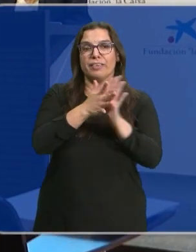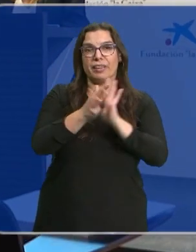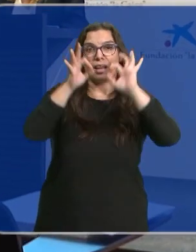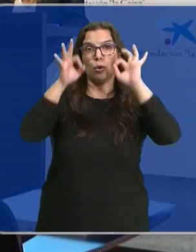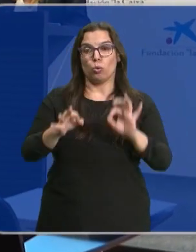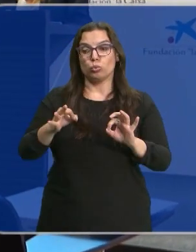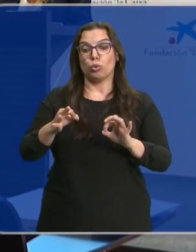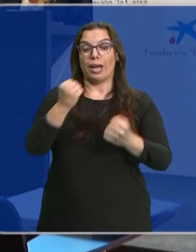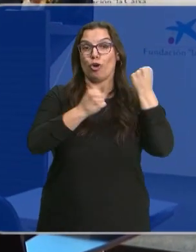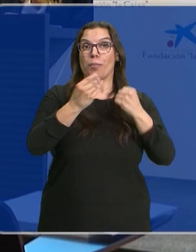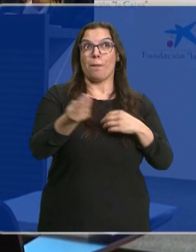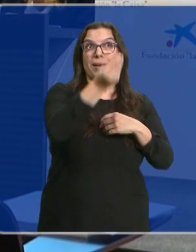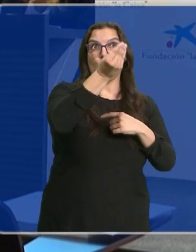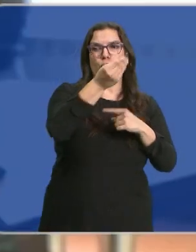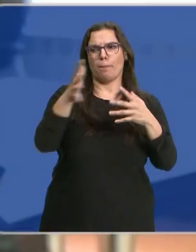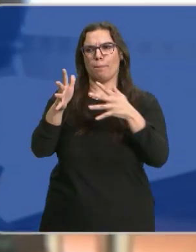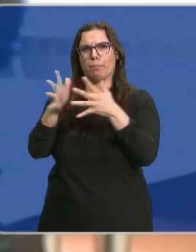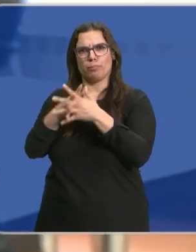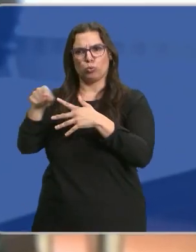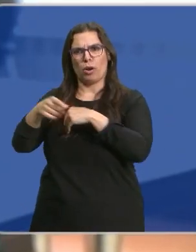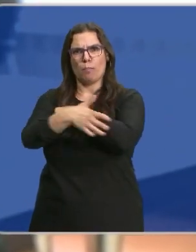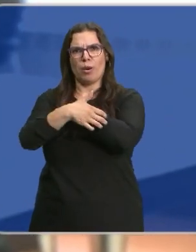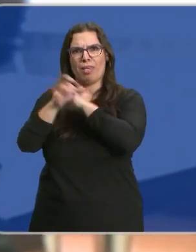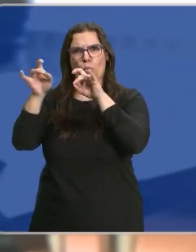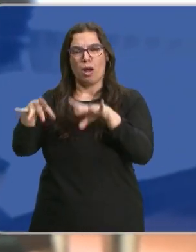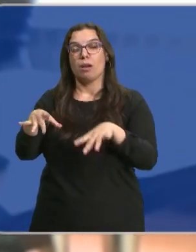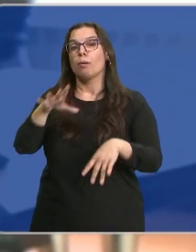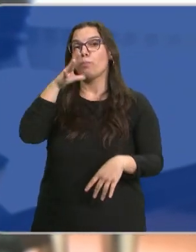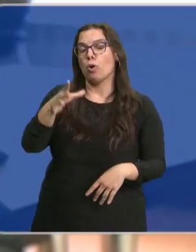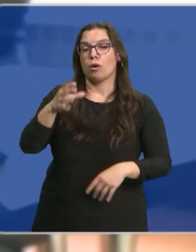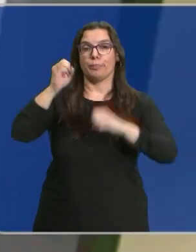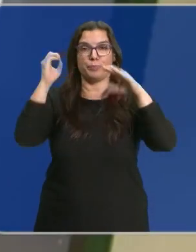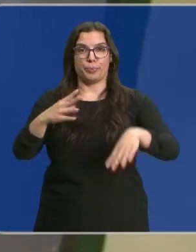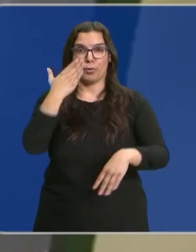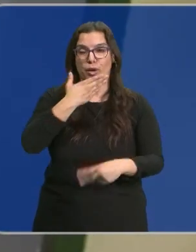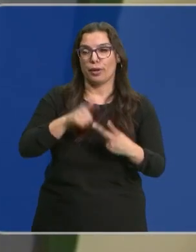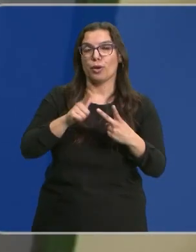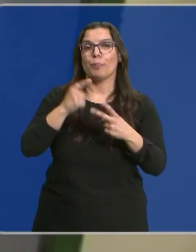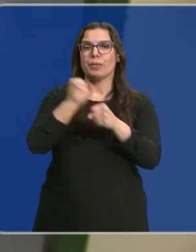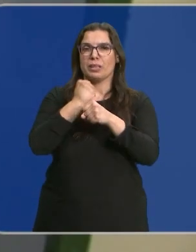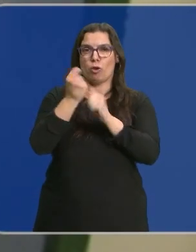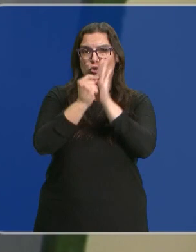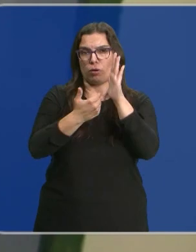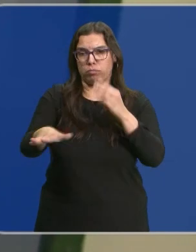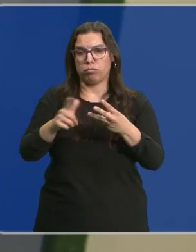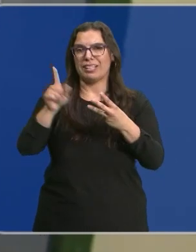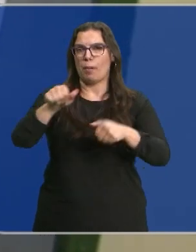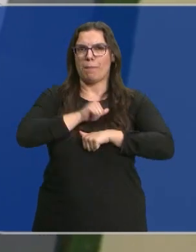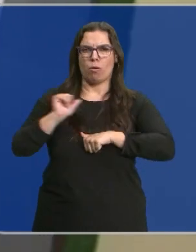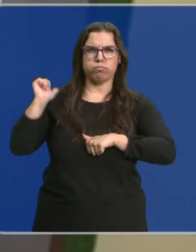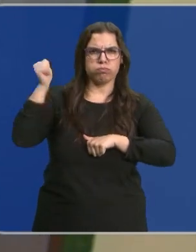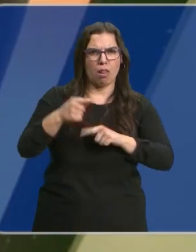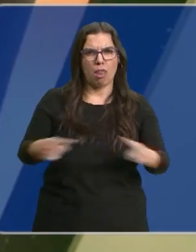los momentos de recuperación económica. Se debe a su juicio al abandono escolar el empleo precario y el desempleo crónico.